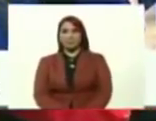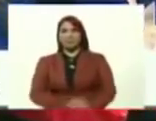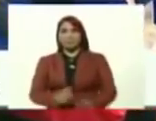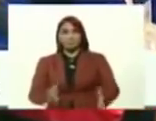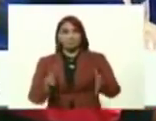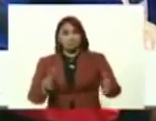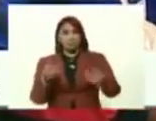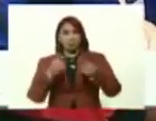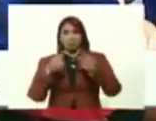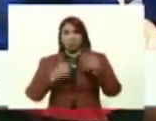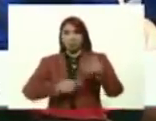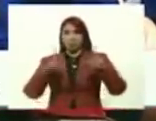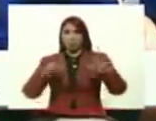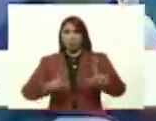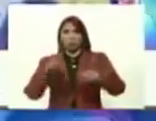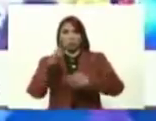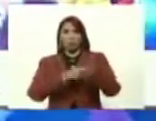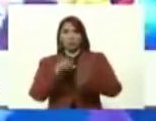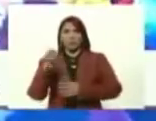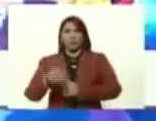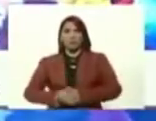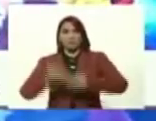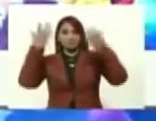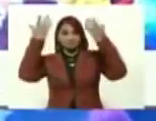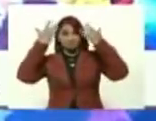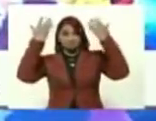éxitos en Tokio 2020. Reina de Tokio.